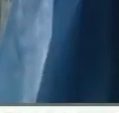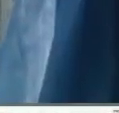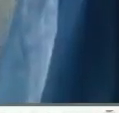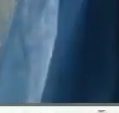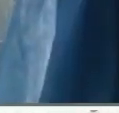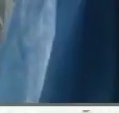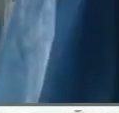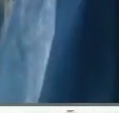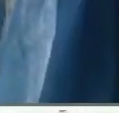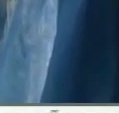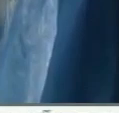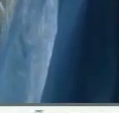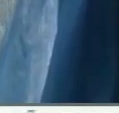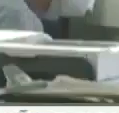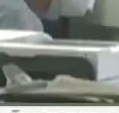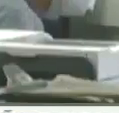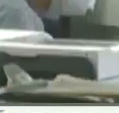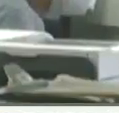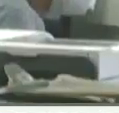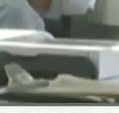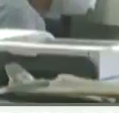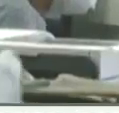2.437.197. Las muertes ascendieron a